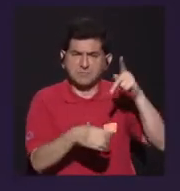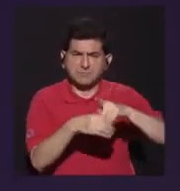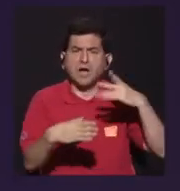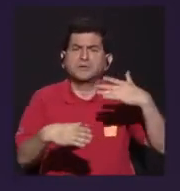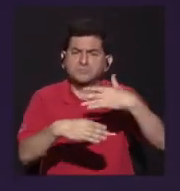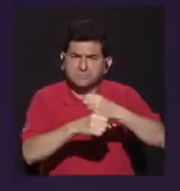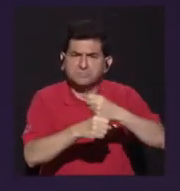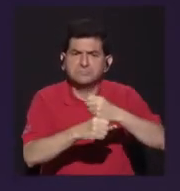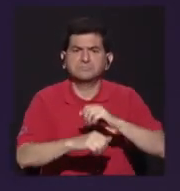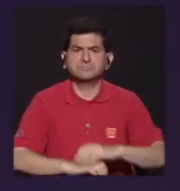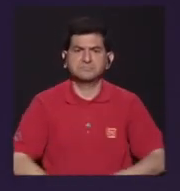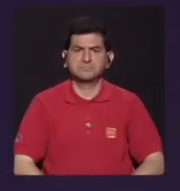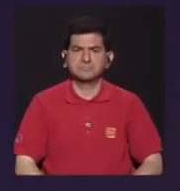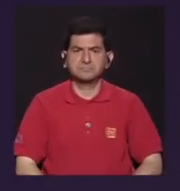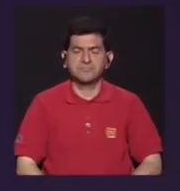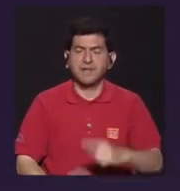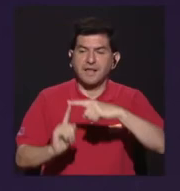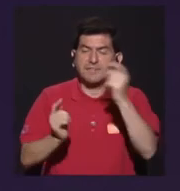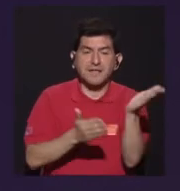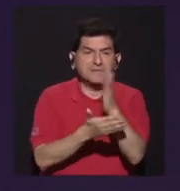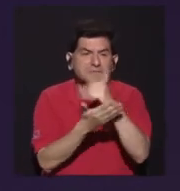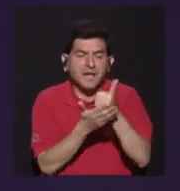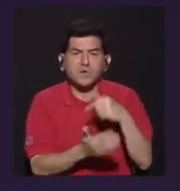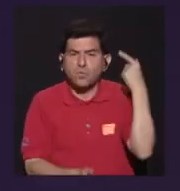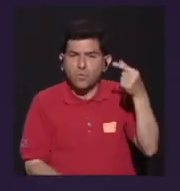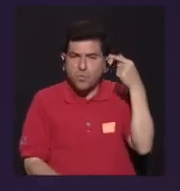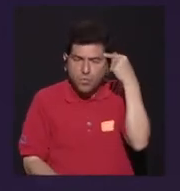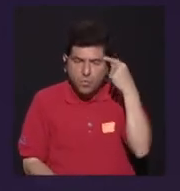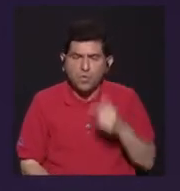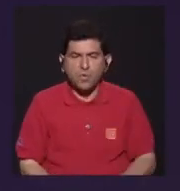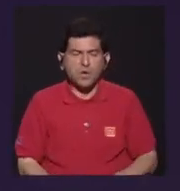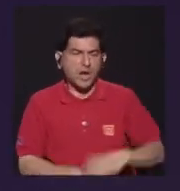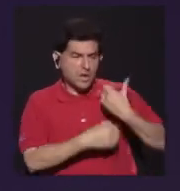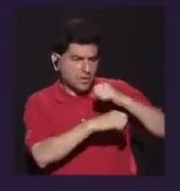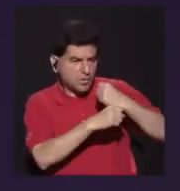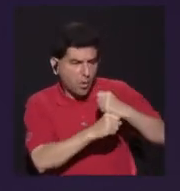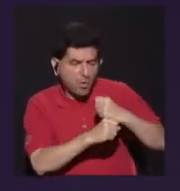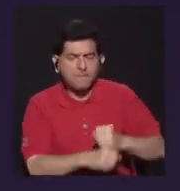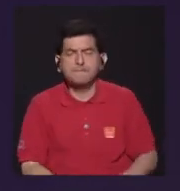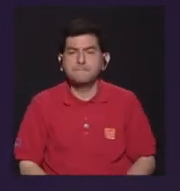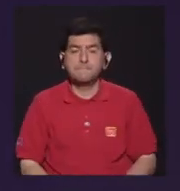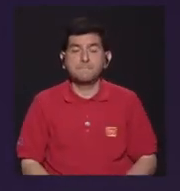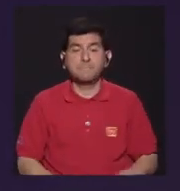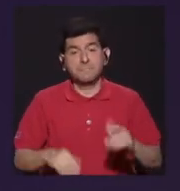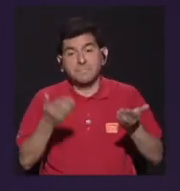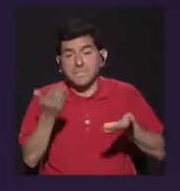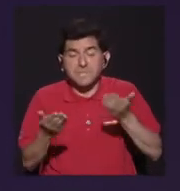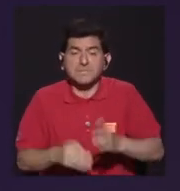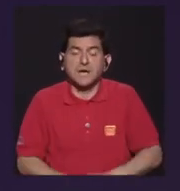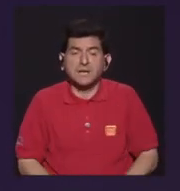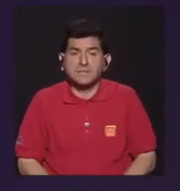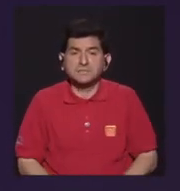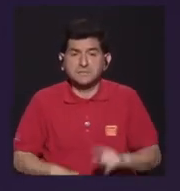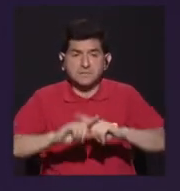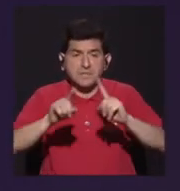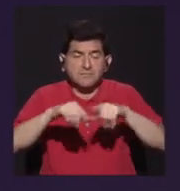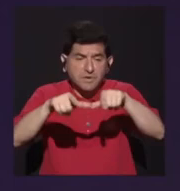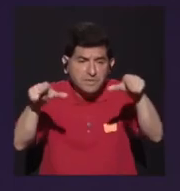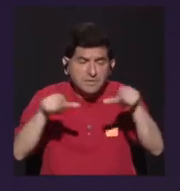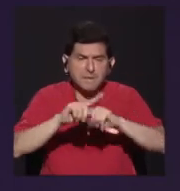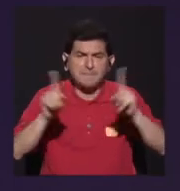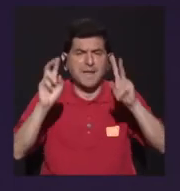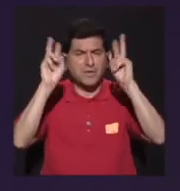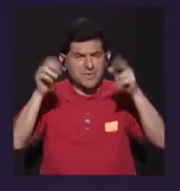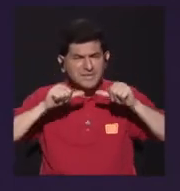participación y desde algunos también gobiernos locales, desde algunas comunidades, pero sin embargo resuena